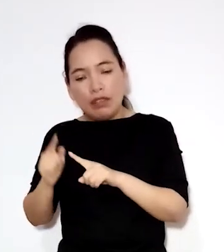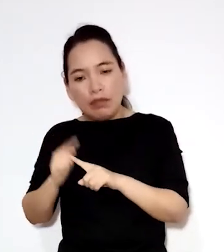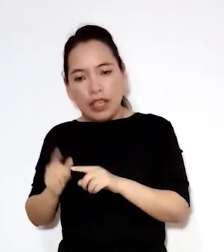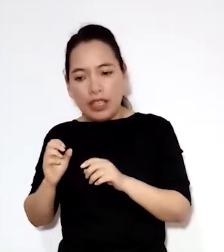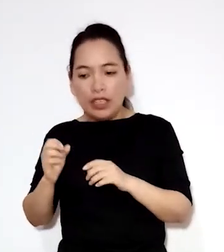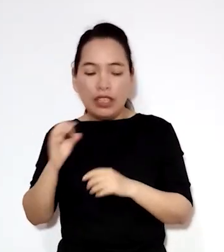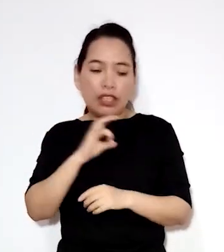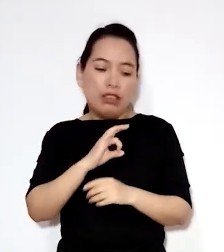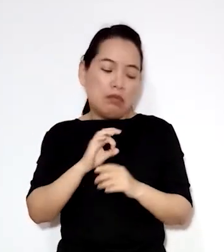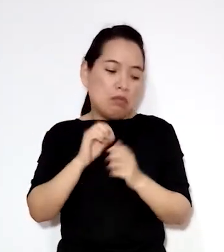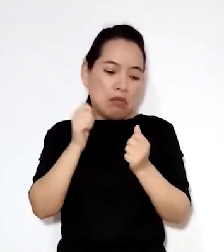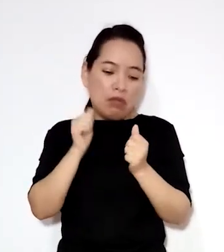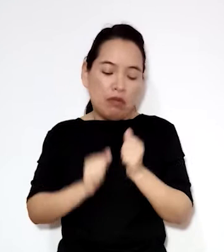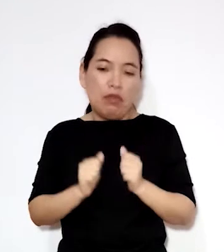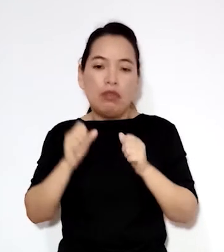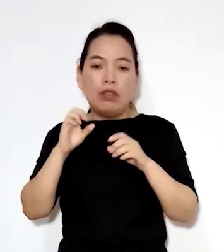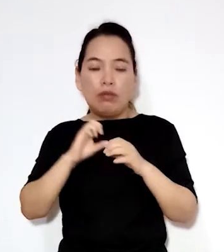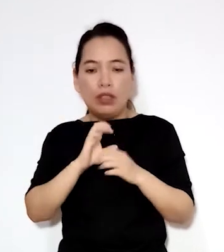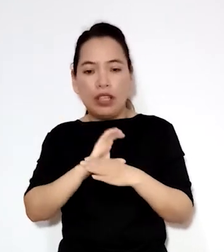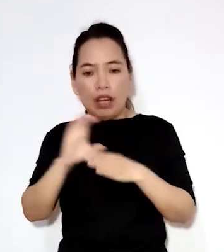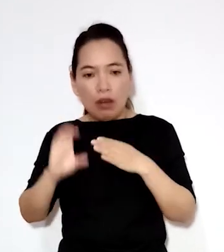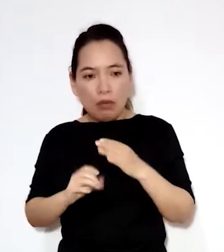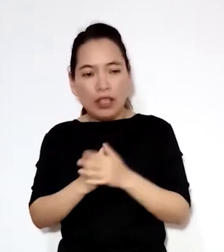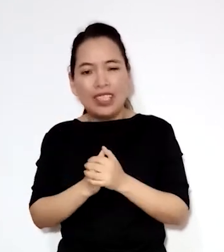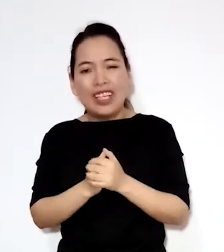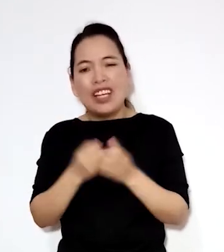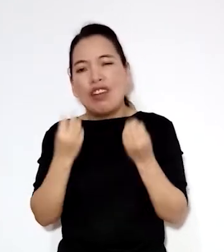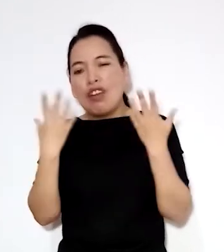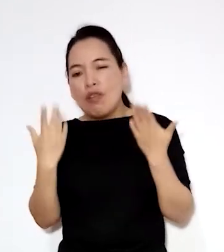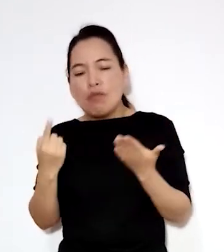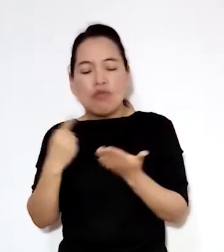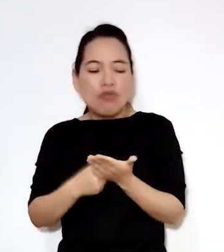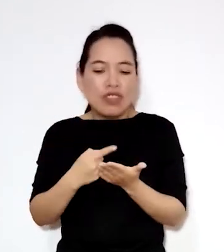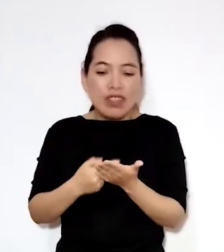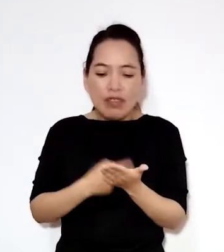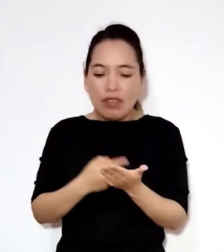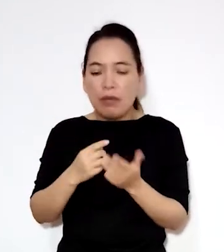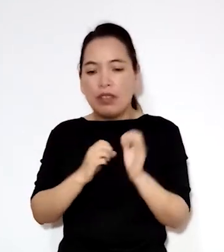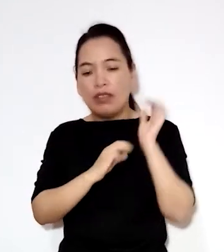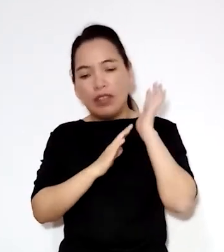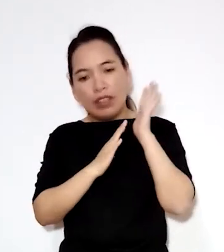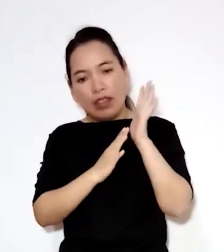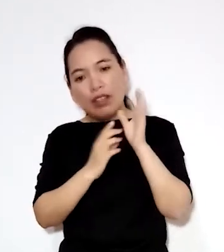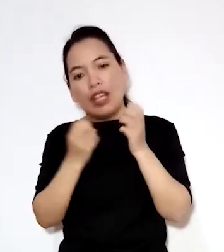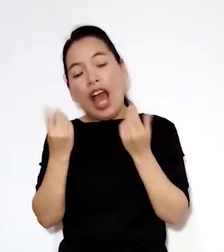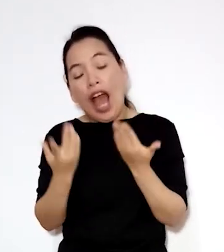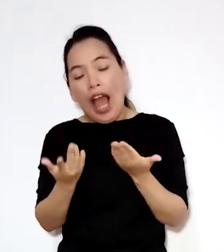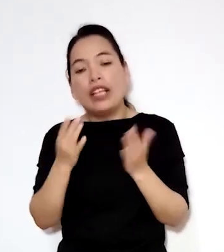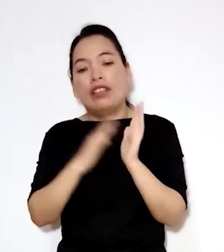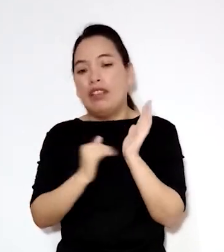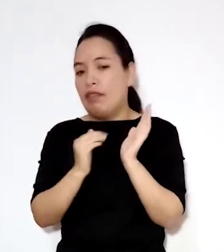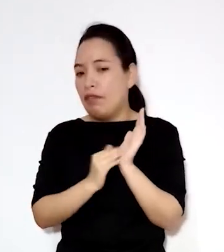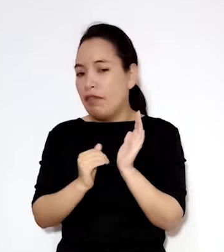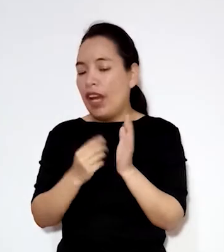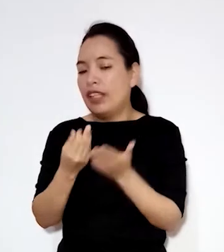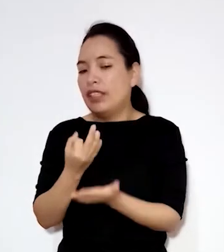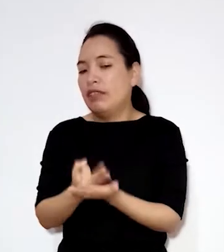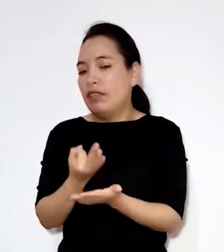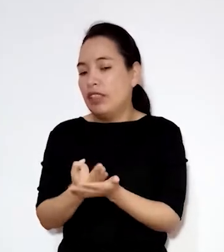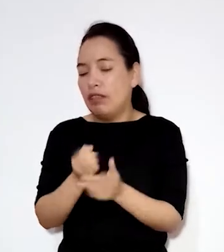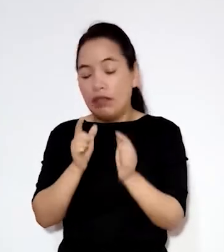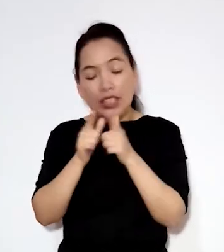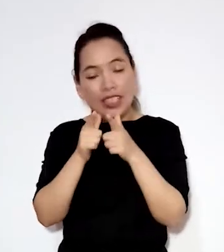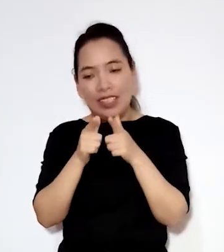la disponibilidad de información en materia de financiamiento educativo, siempre con datos desagregados, permitiendo